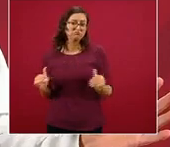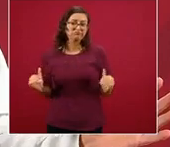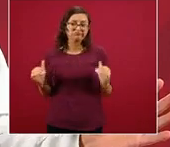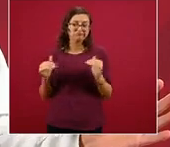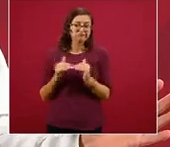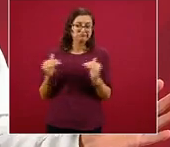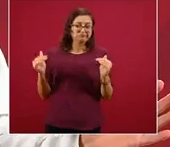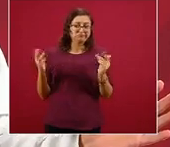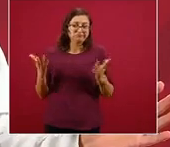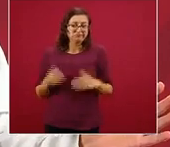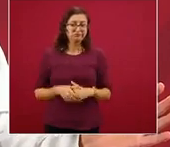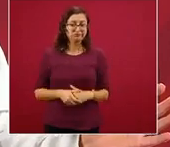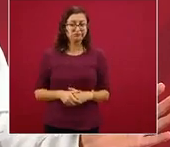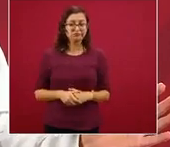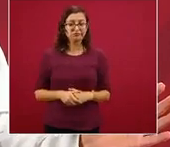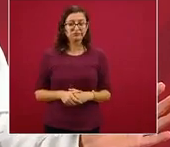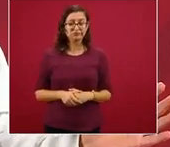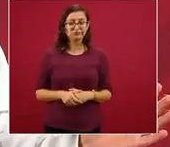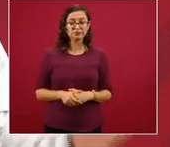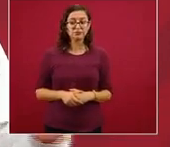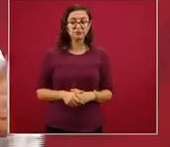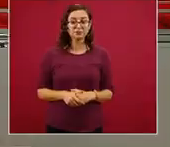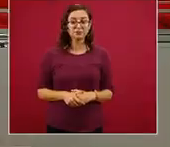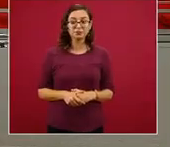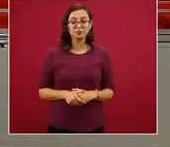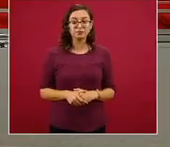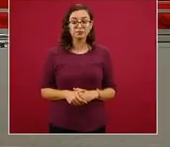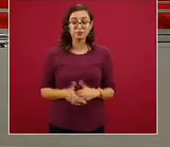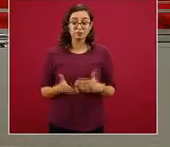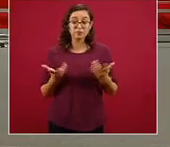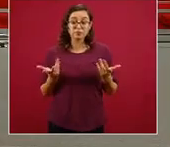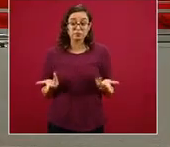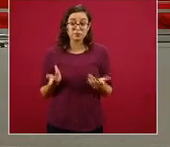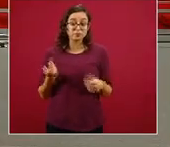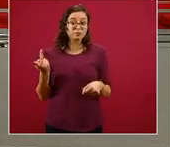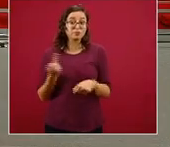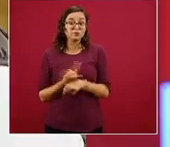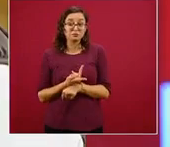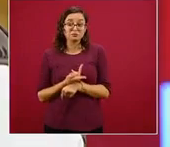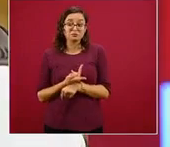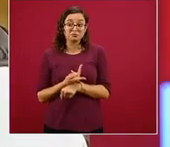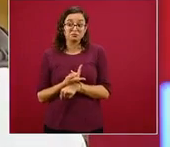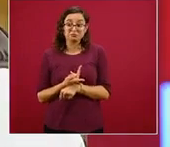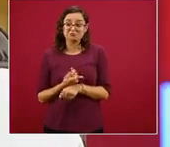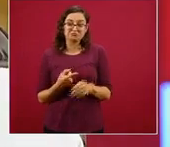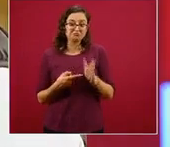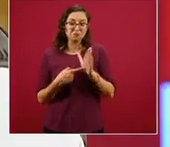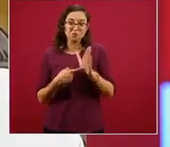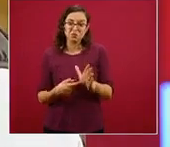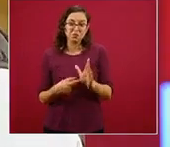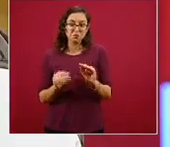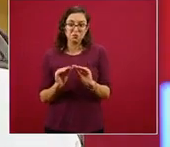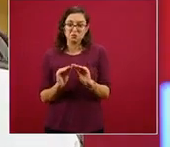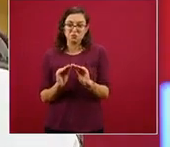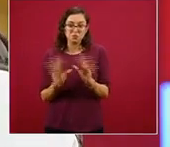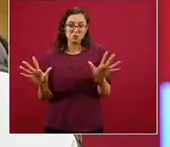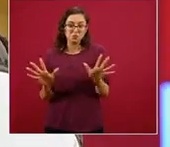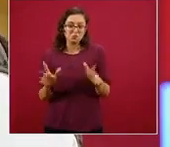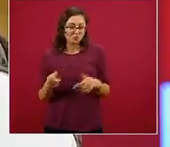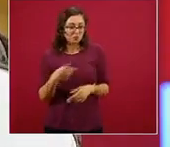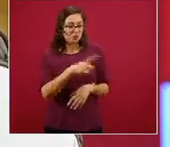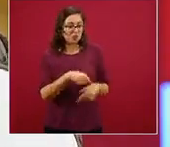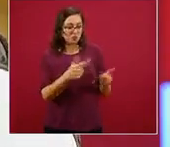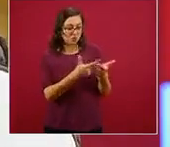sus domicilios resguardados. Entonces, todo esto apunta a que definitivamente acciones que se tomaron con este